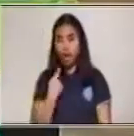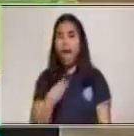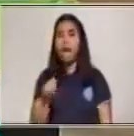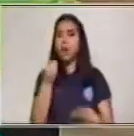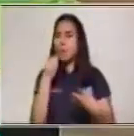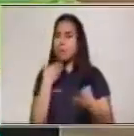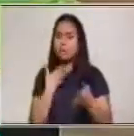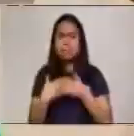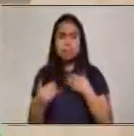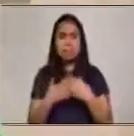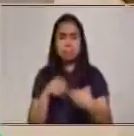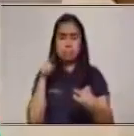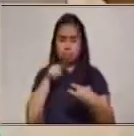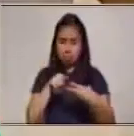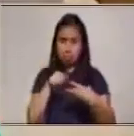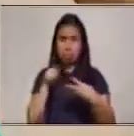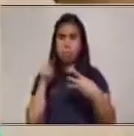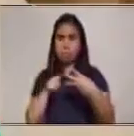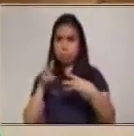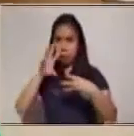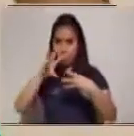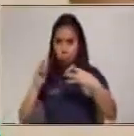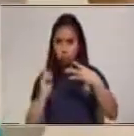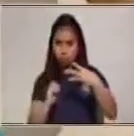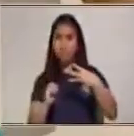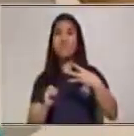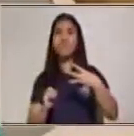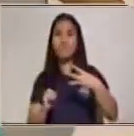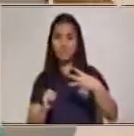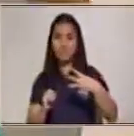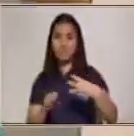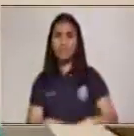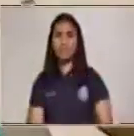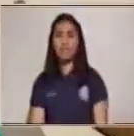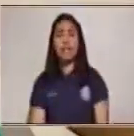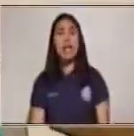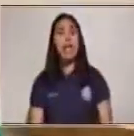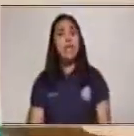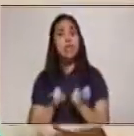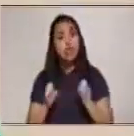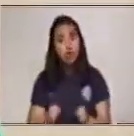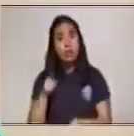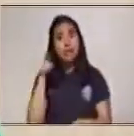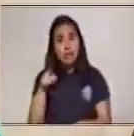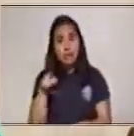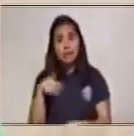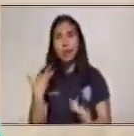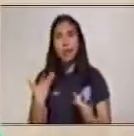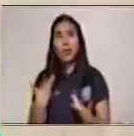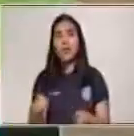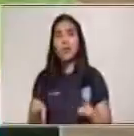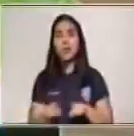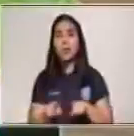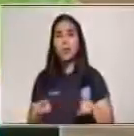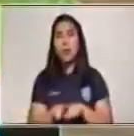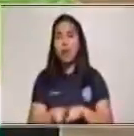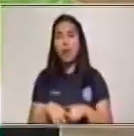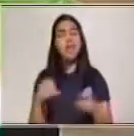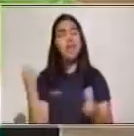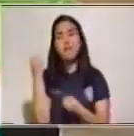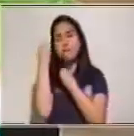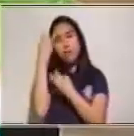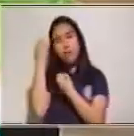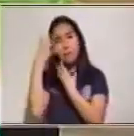secundaria. Entonces, irían los detalles o los conceptos finales de nuestro organizador. Y acá podemos